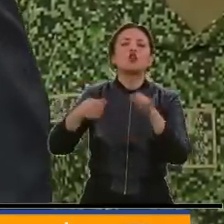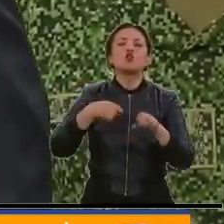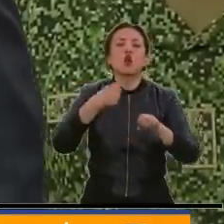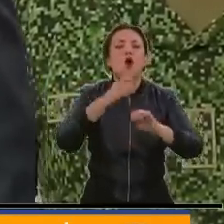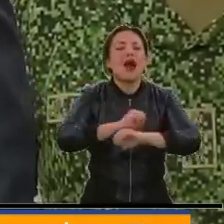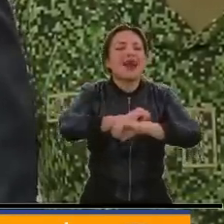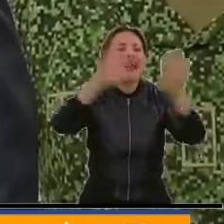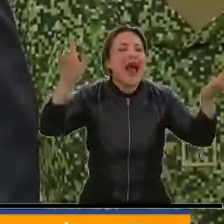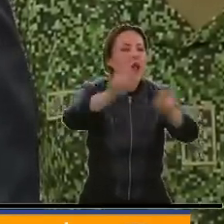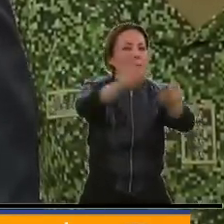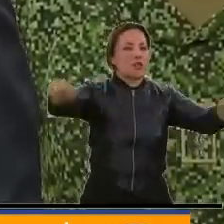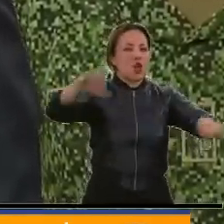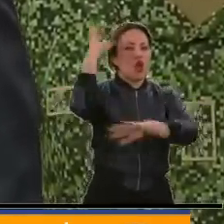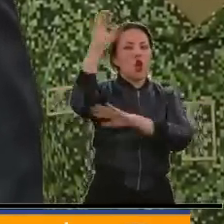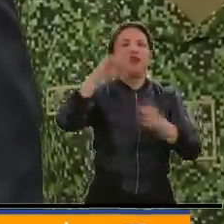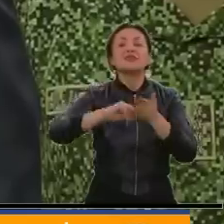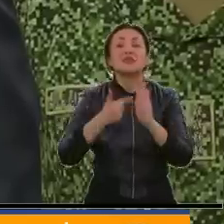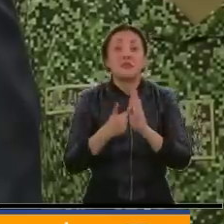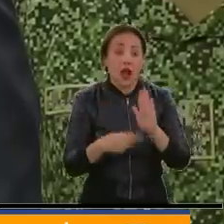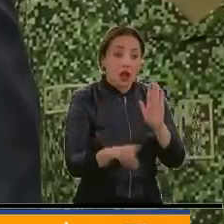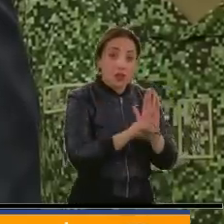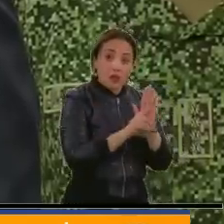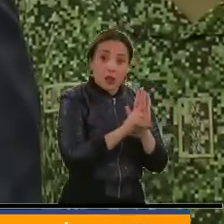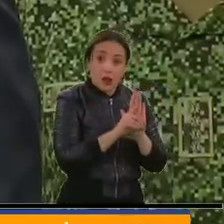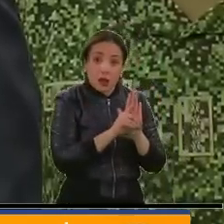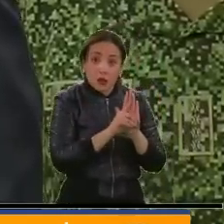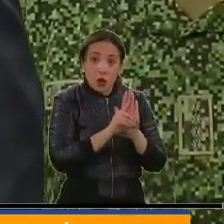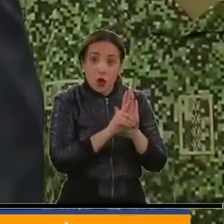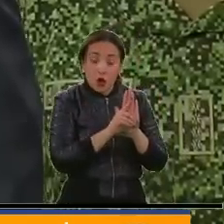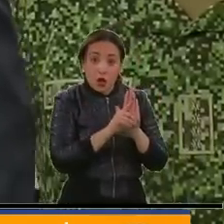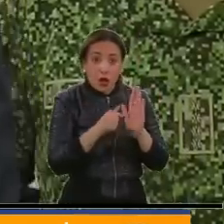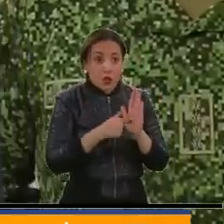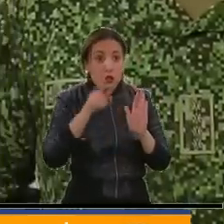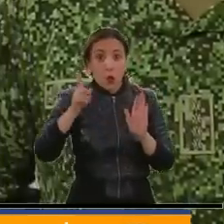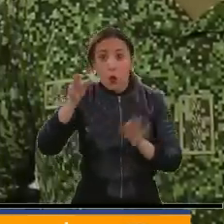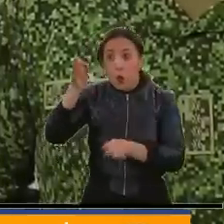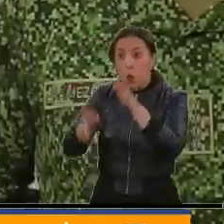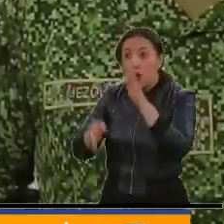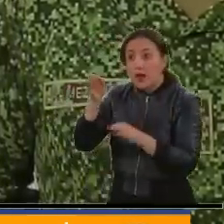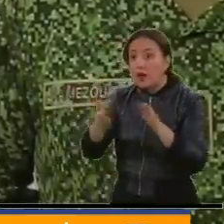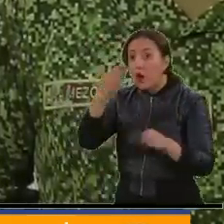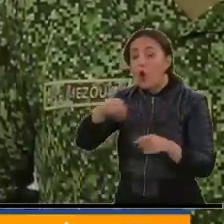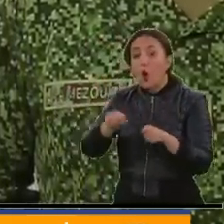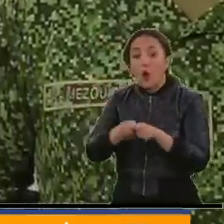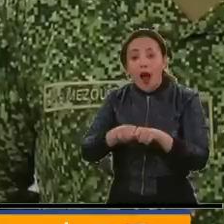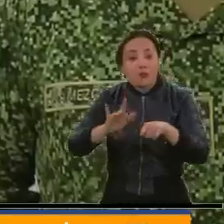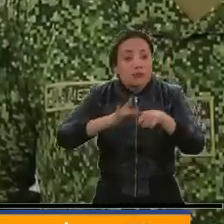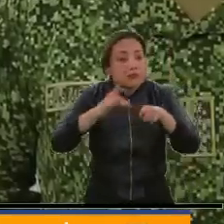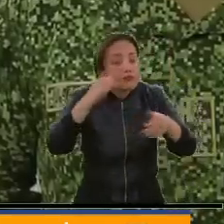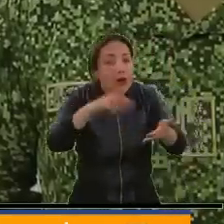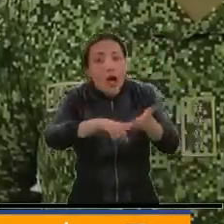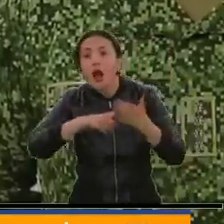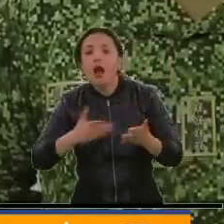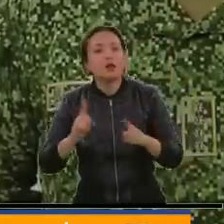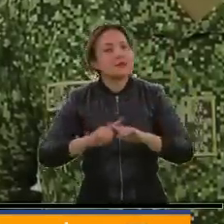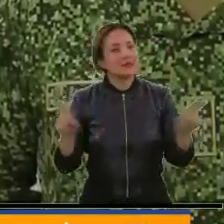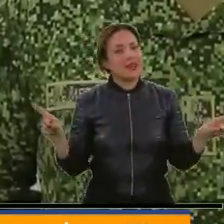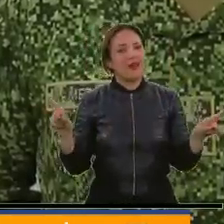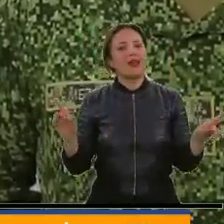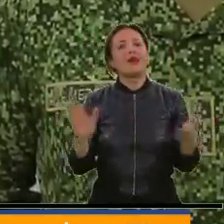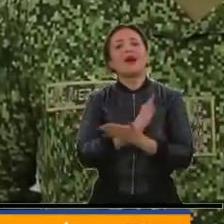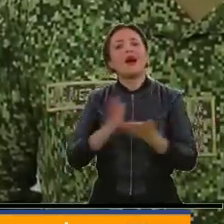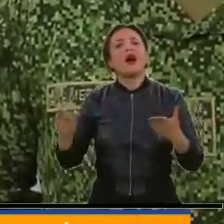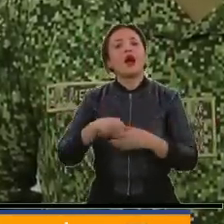gráfico. Es decir, que el decreto no nace realmente a la vida jurídica desde el punto de vista práctico. razón por la cual